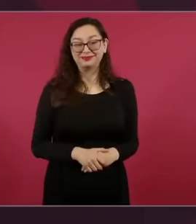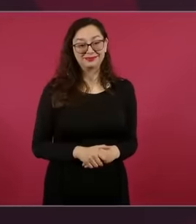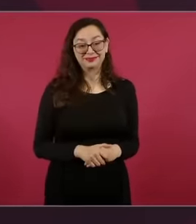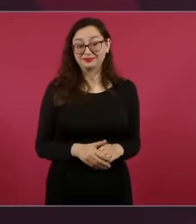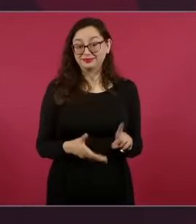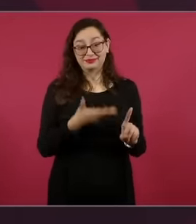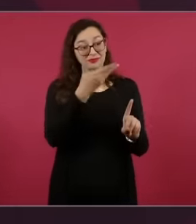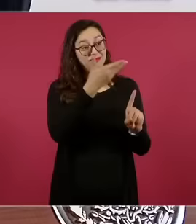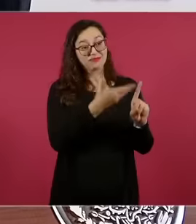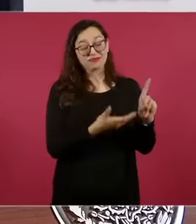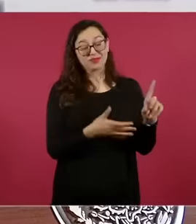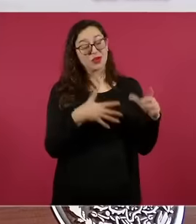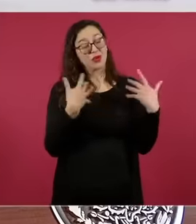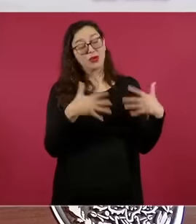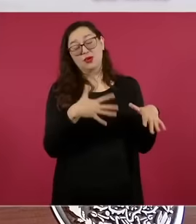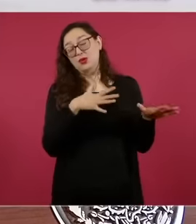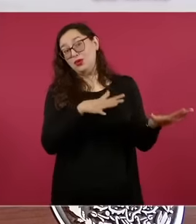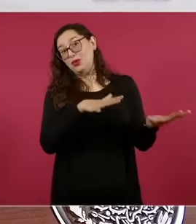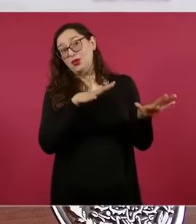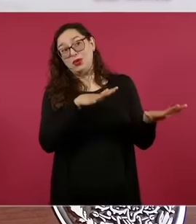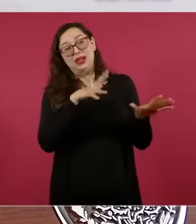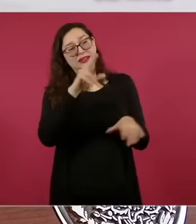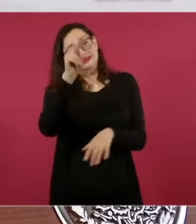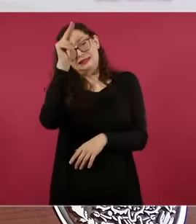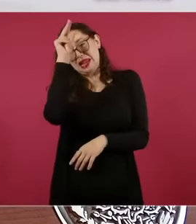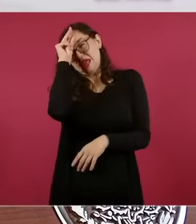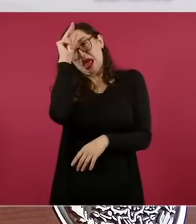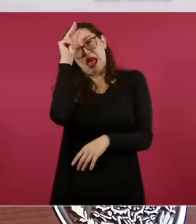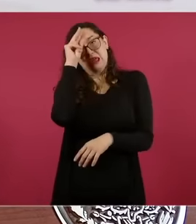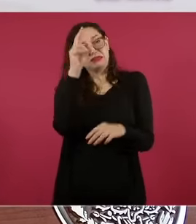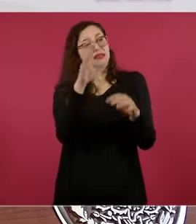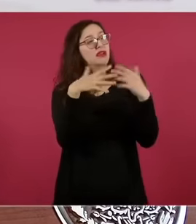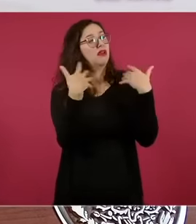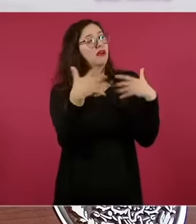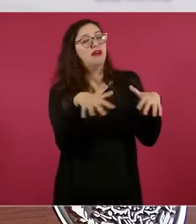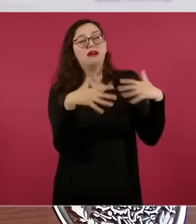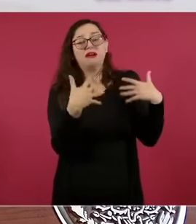hombre tan inteligente, ¿no? Imagínense